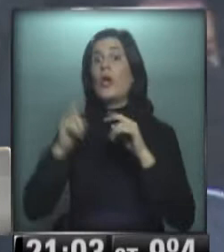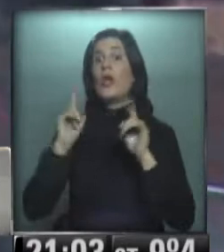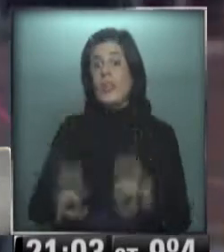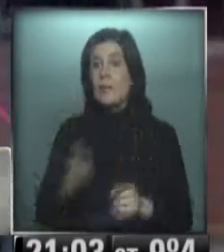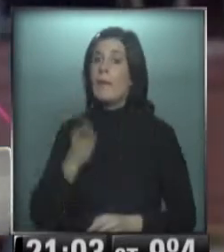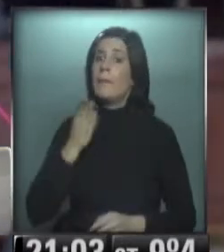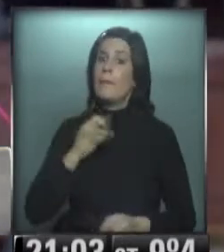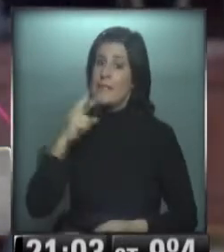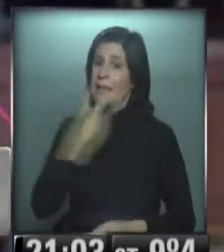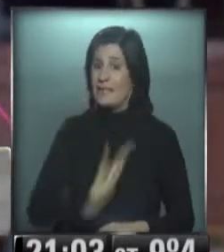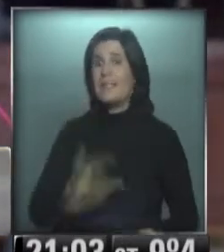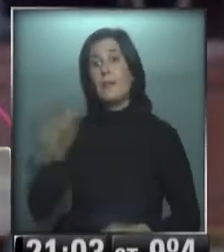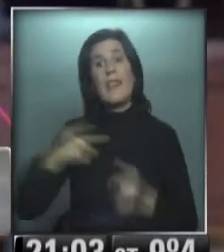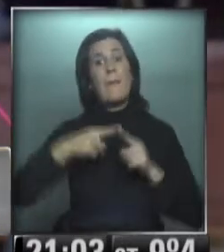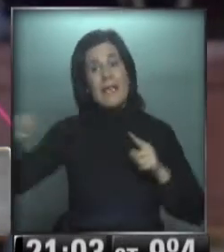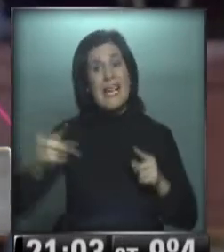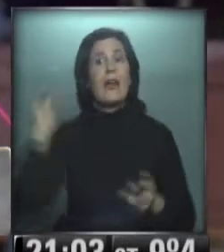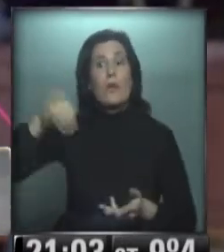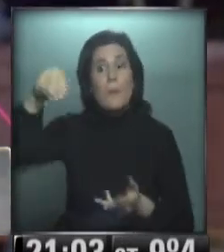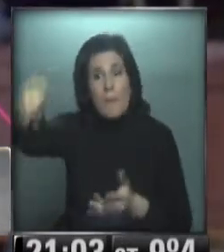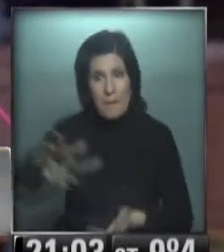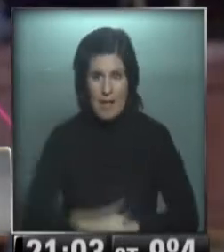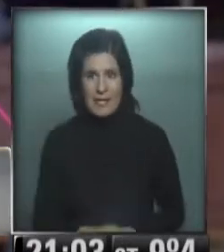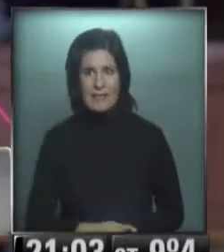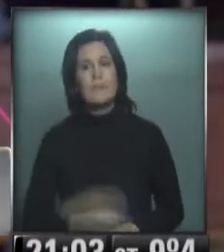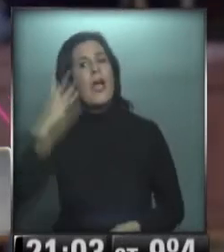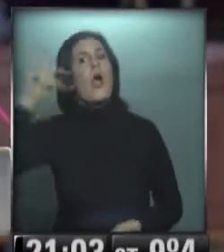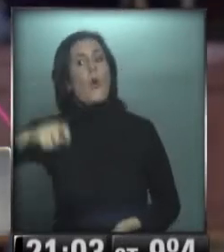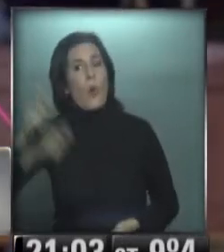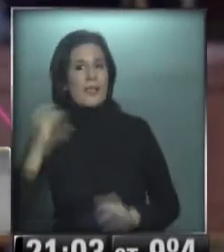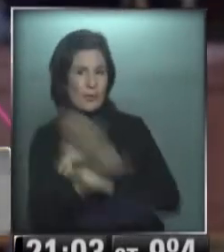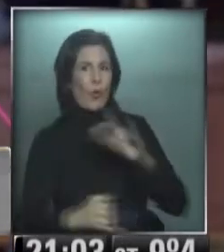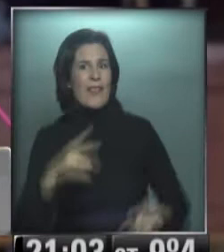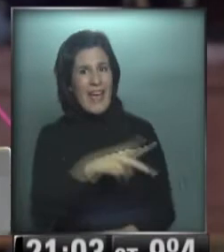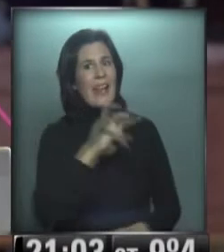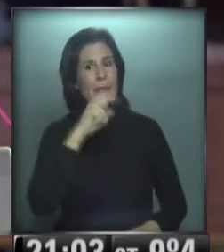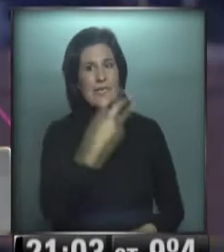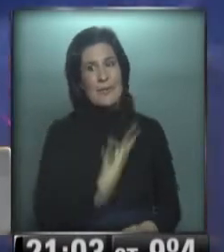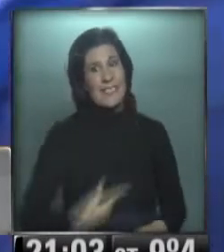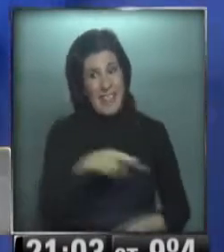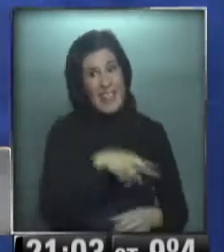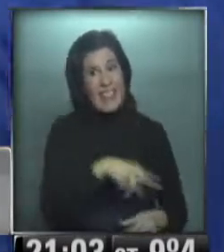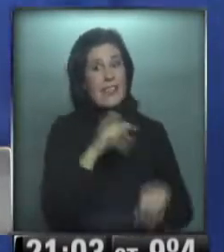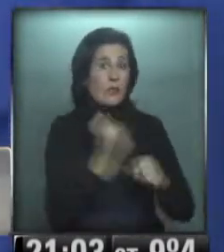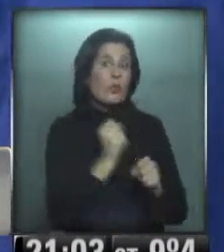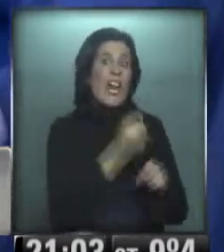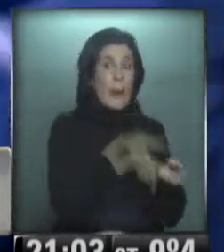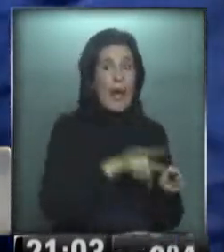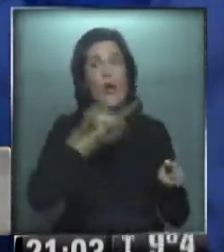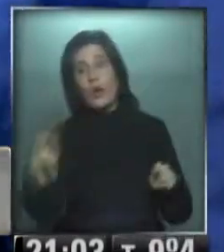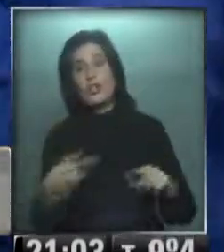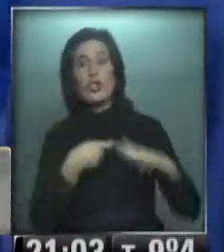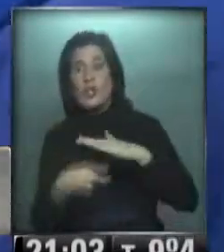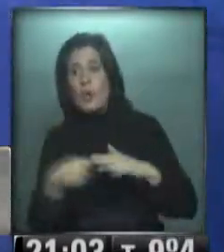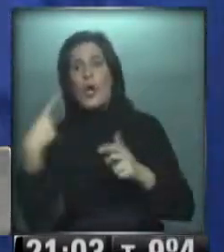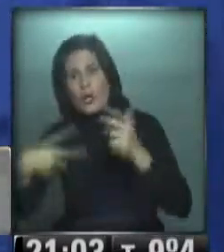el juez federal dijo proceso a vudú por cohecho pasivo y negociaciones incompatibles con su función delitos que se castigan con una pena